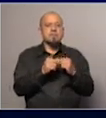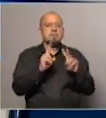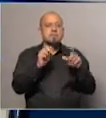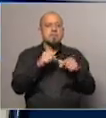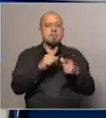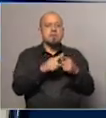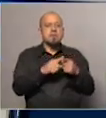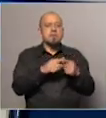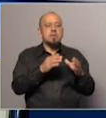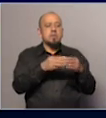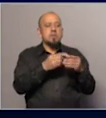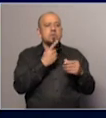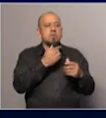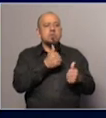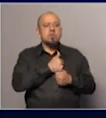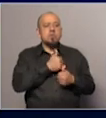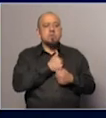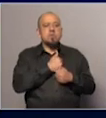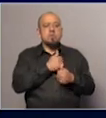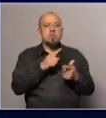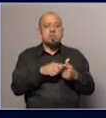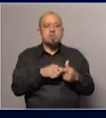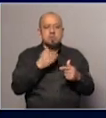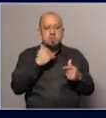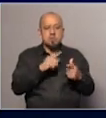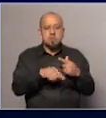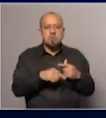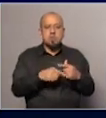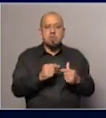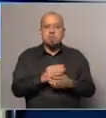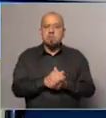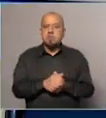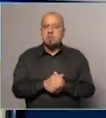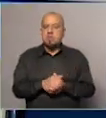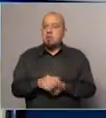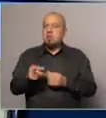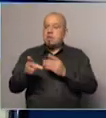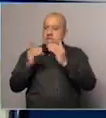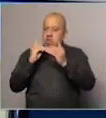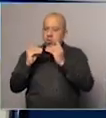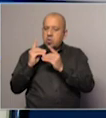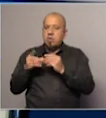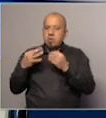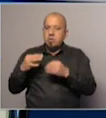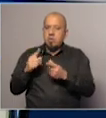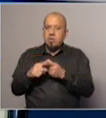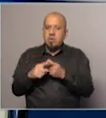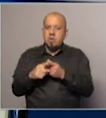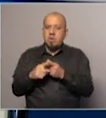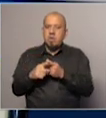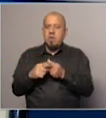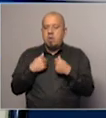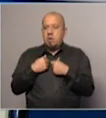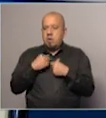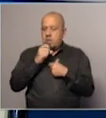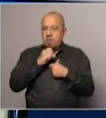a veces defendidos por cabildo abierto como ese ese diálogo se entienden tienen buen tono el diálogo bueno estaría mentiría